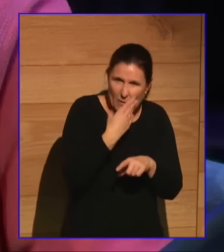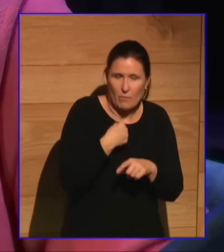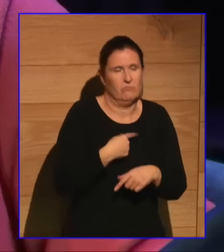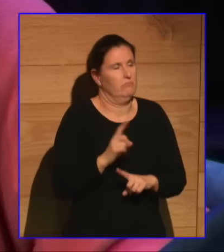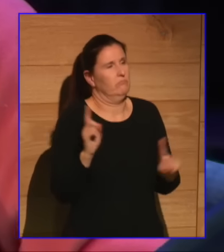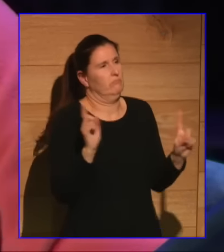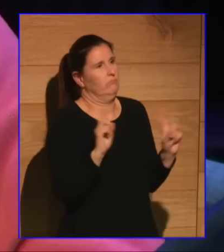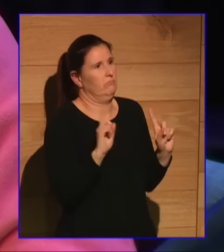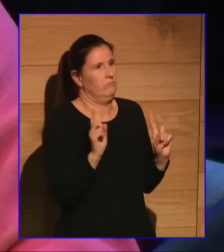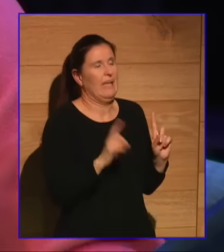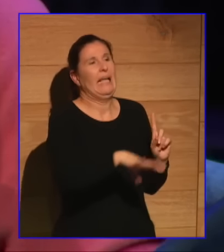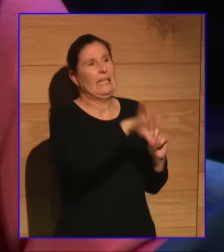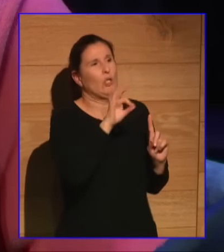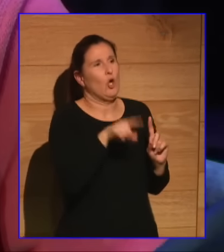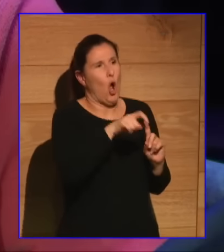hinchaba...